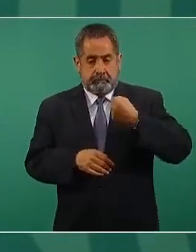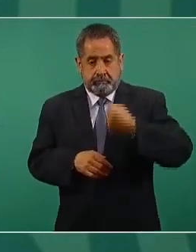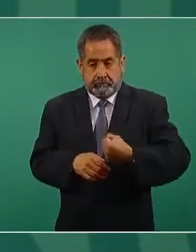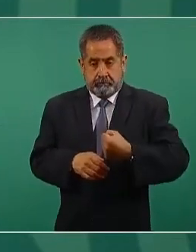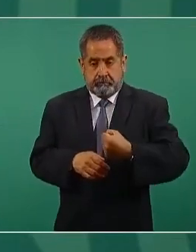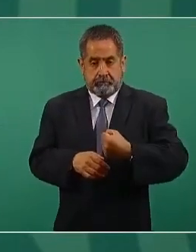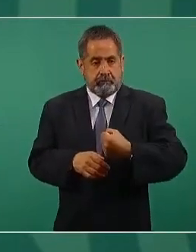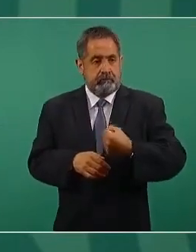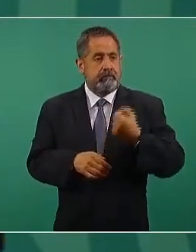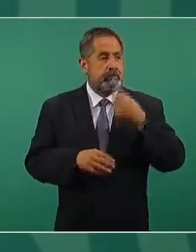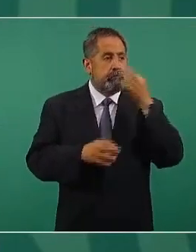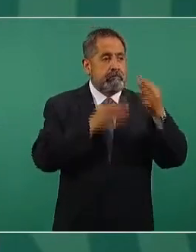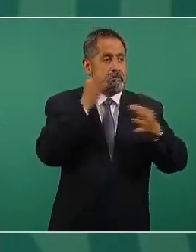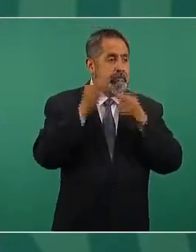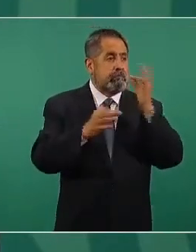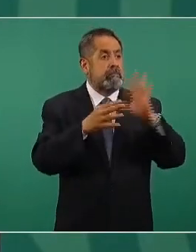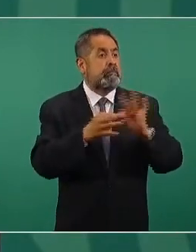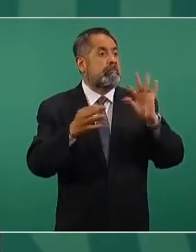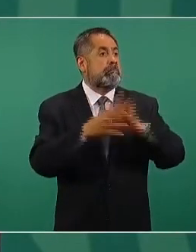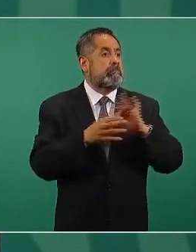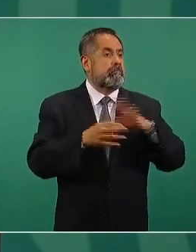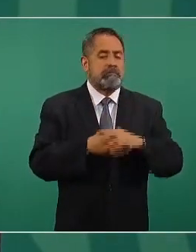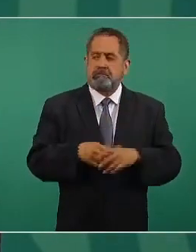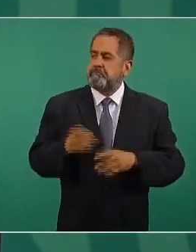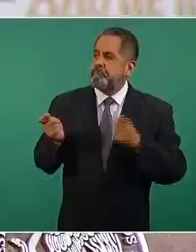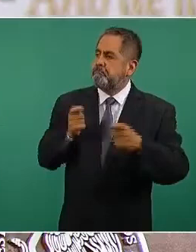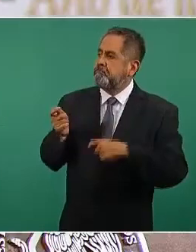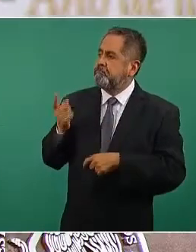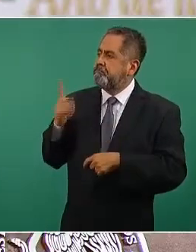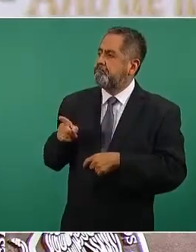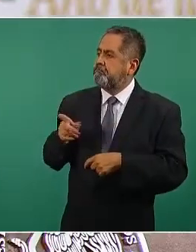con campañas mediáticas,